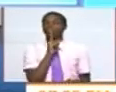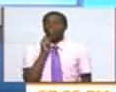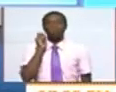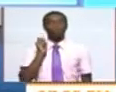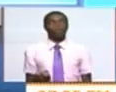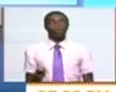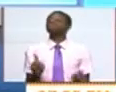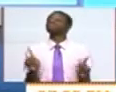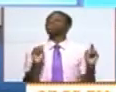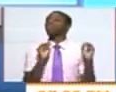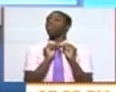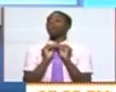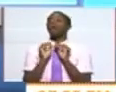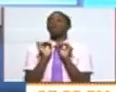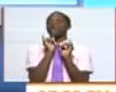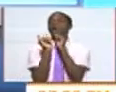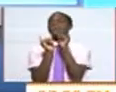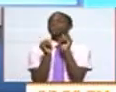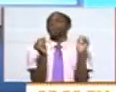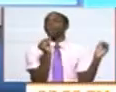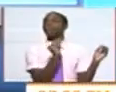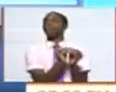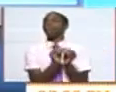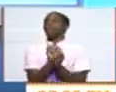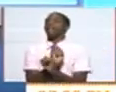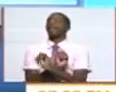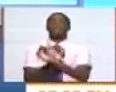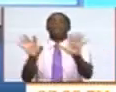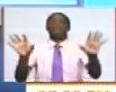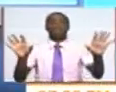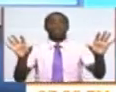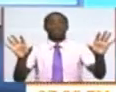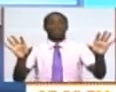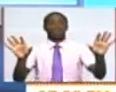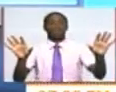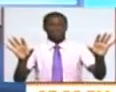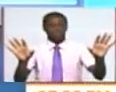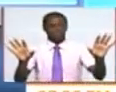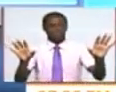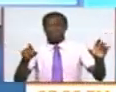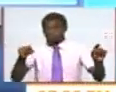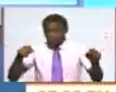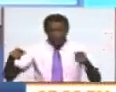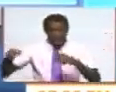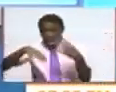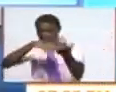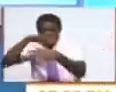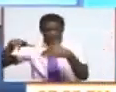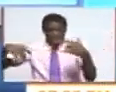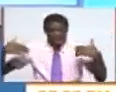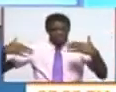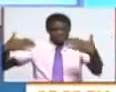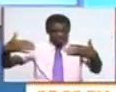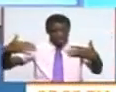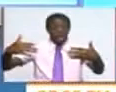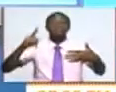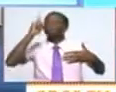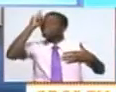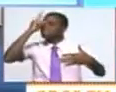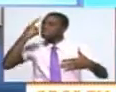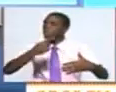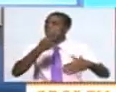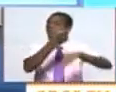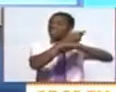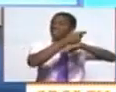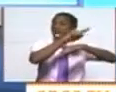sola versión de los acontecimientos. Pero para hacer todo eso hay que demostrar que este gobierno es